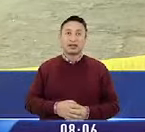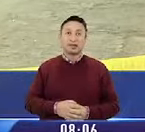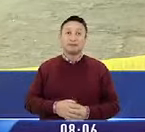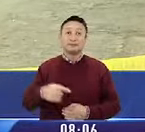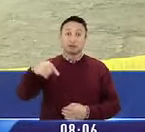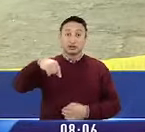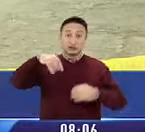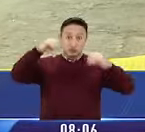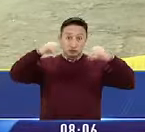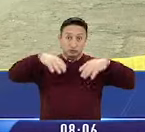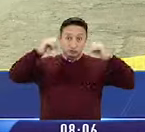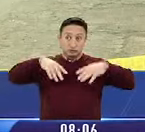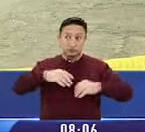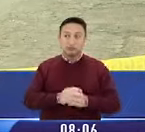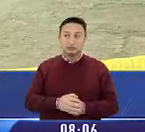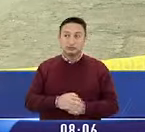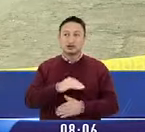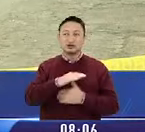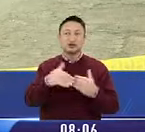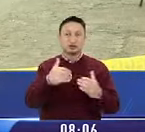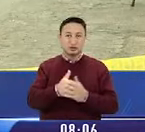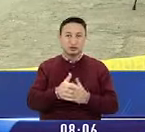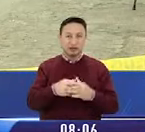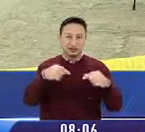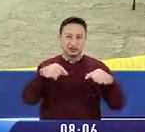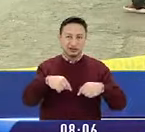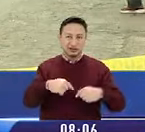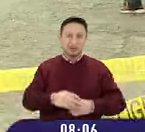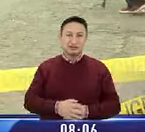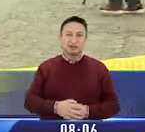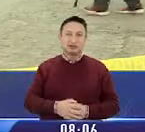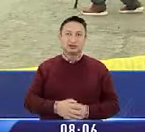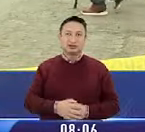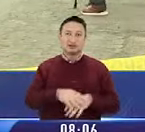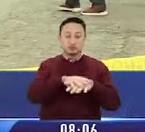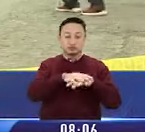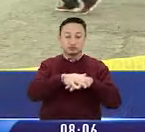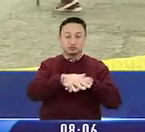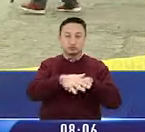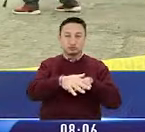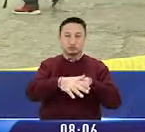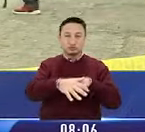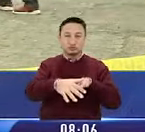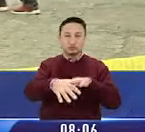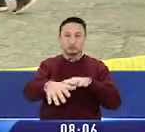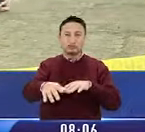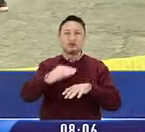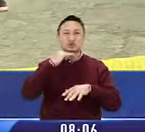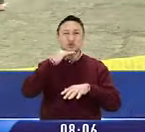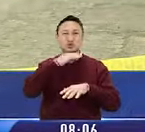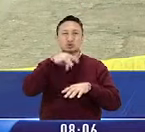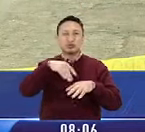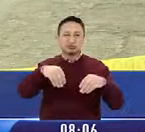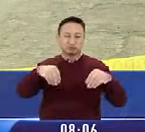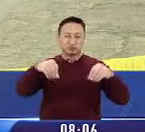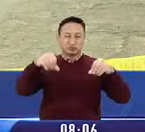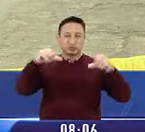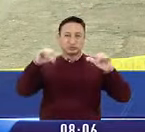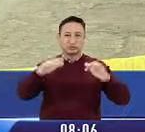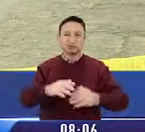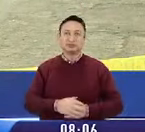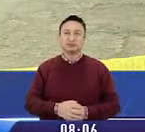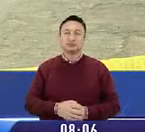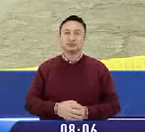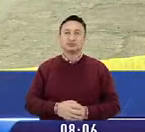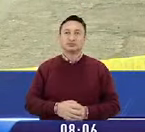llueve, el escombro, todo eso, va arrastrando hasta abajo. Se ensucian las veredas, genera polvo después y